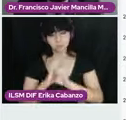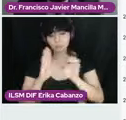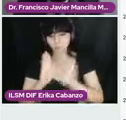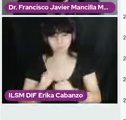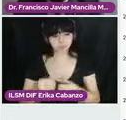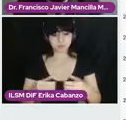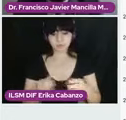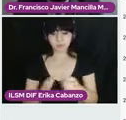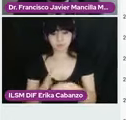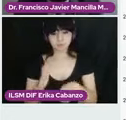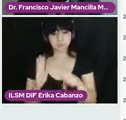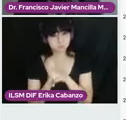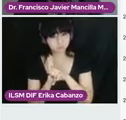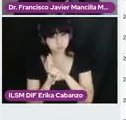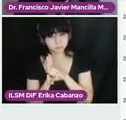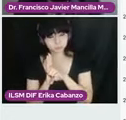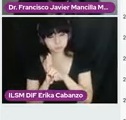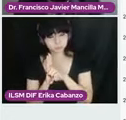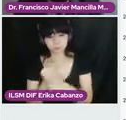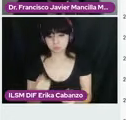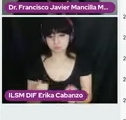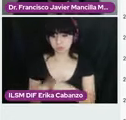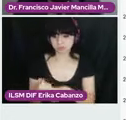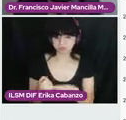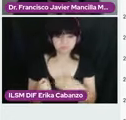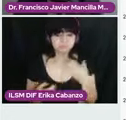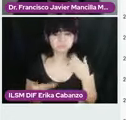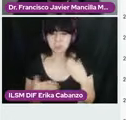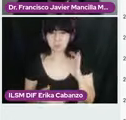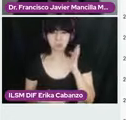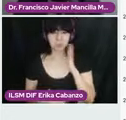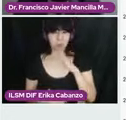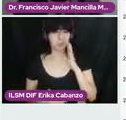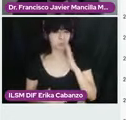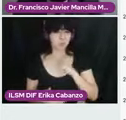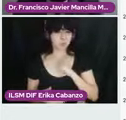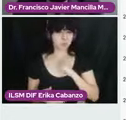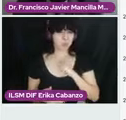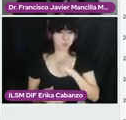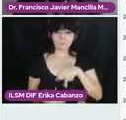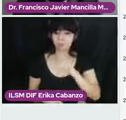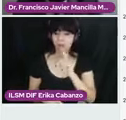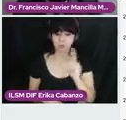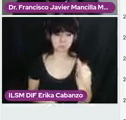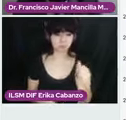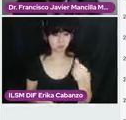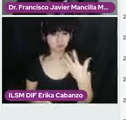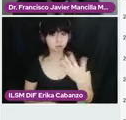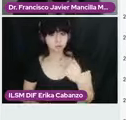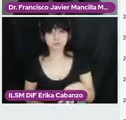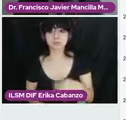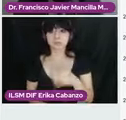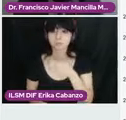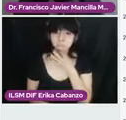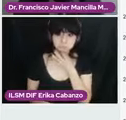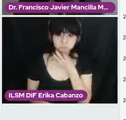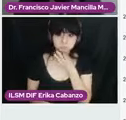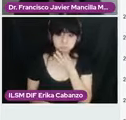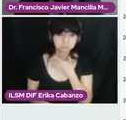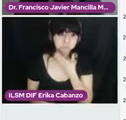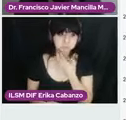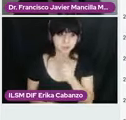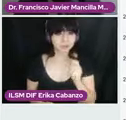a los 5 minutos dejamos de percibirlo. No porque ya no exista el mal olor, sino más bien porque nuestro cerebro se habituó. Este mismo